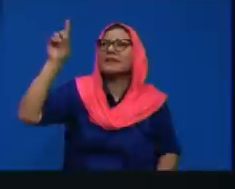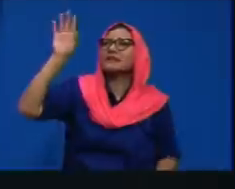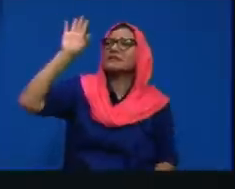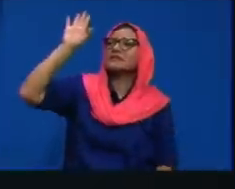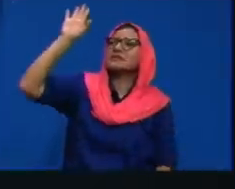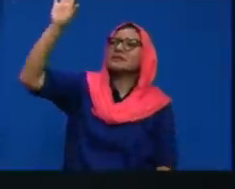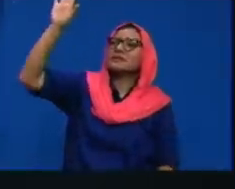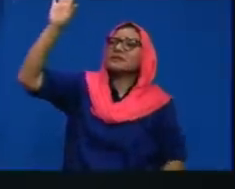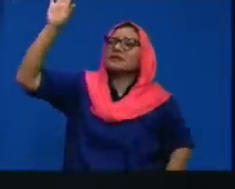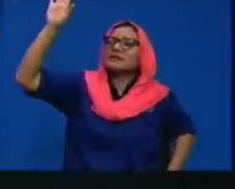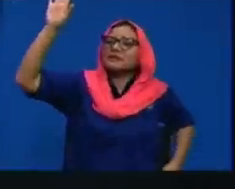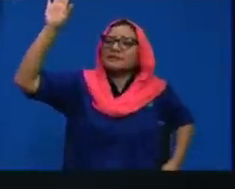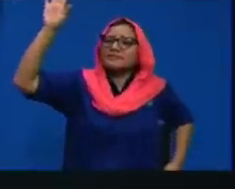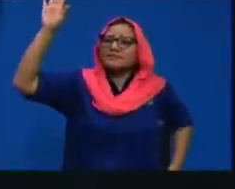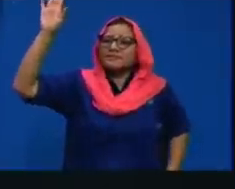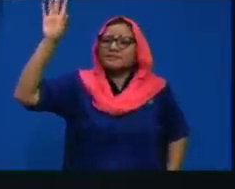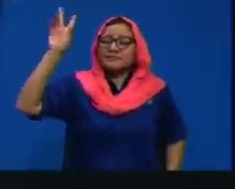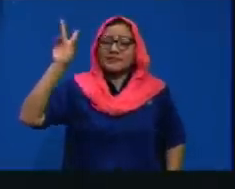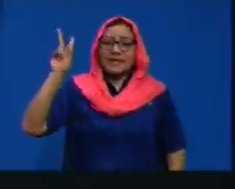por tu